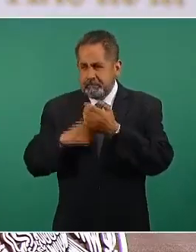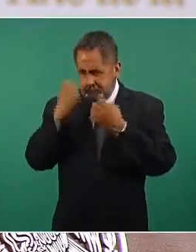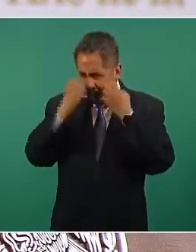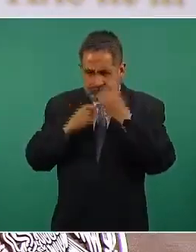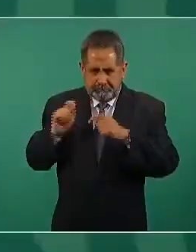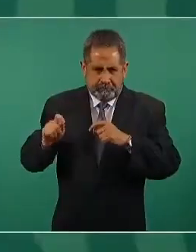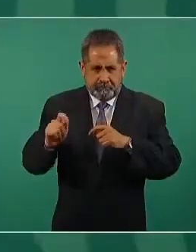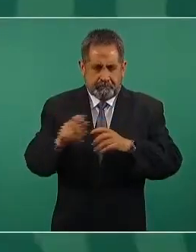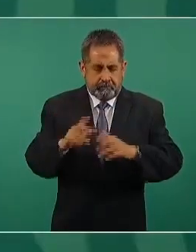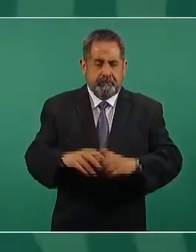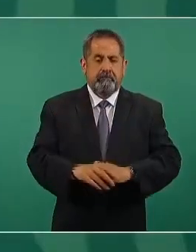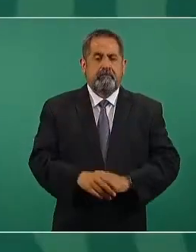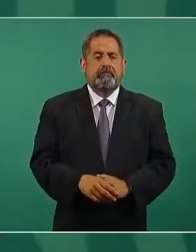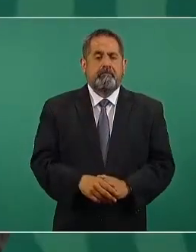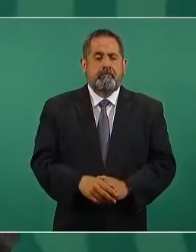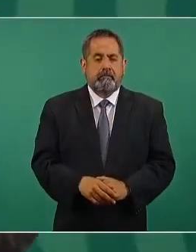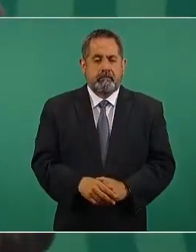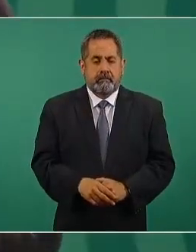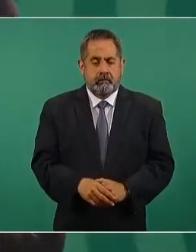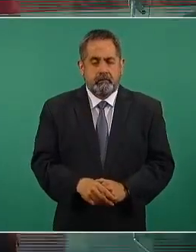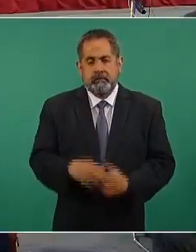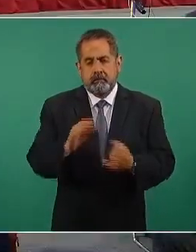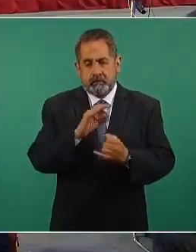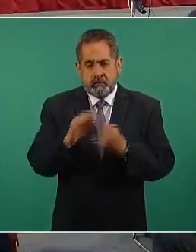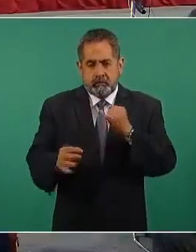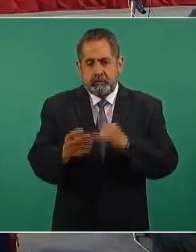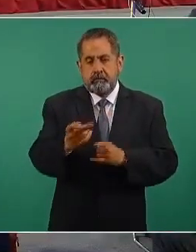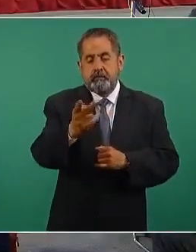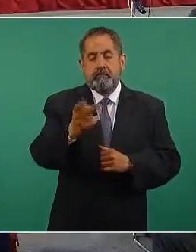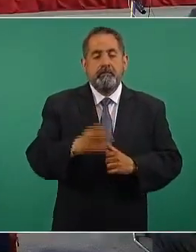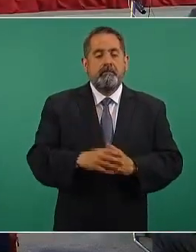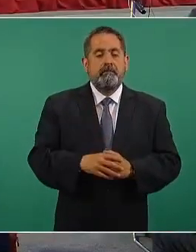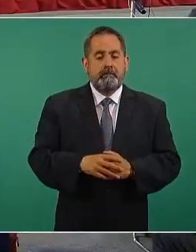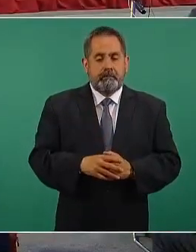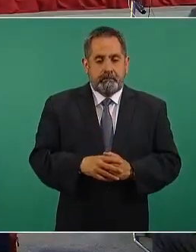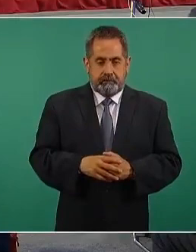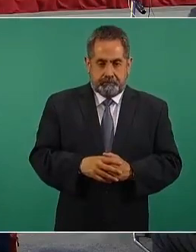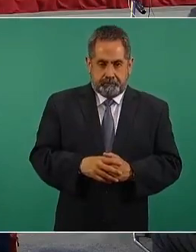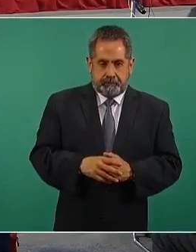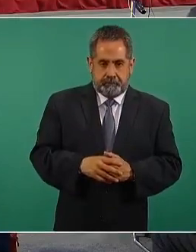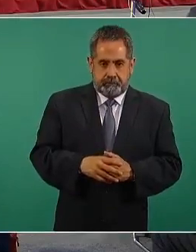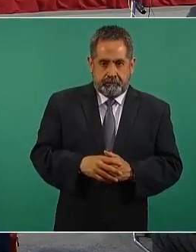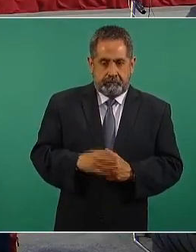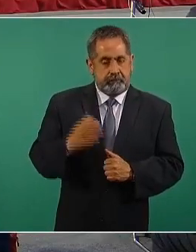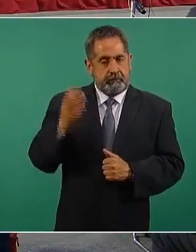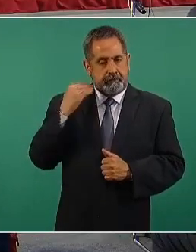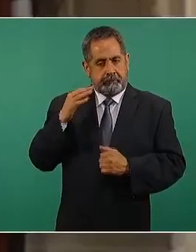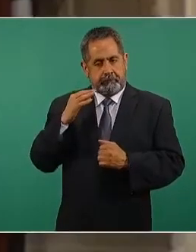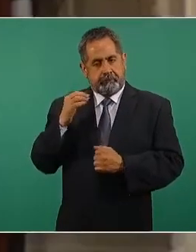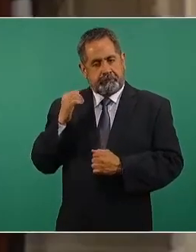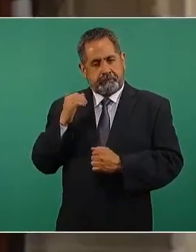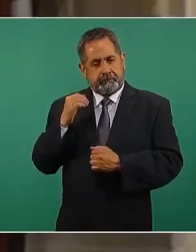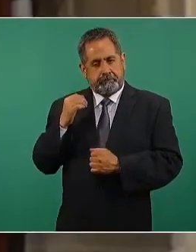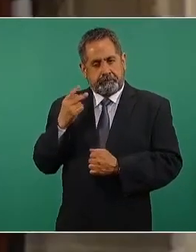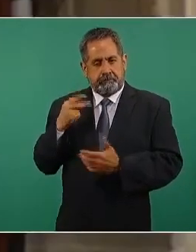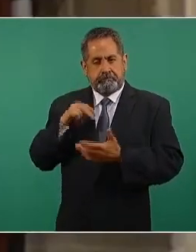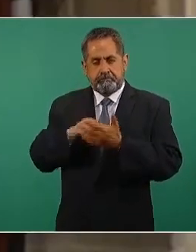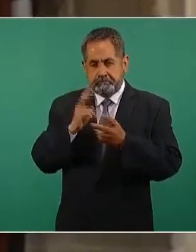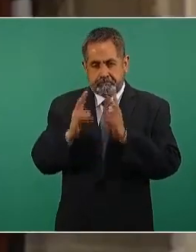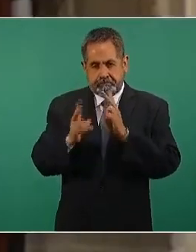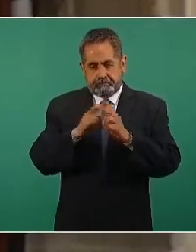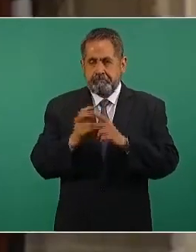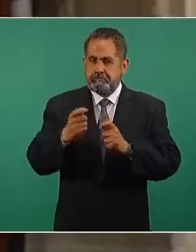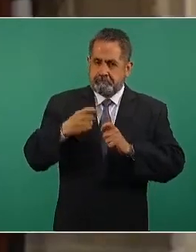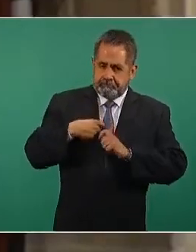sucediendo. Gracias, presidente. Y por último, un comentario. La última vez que tuvimos la oportunidad de conversar, que nos